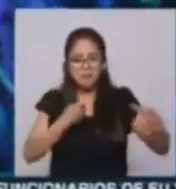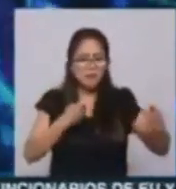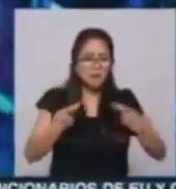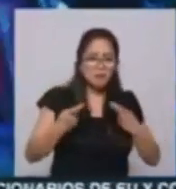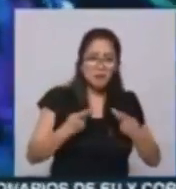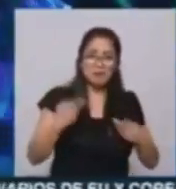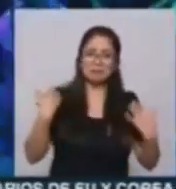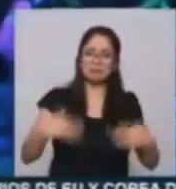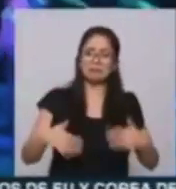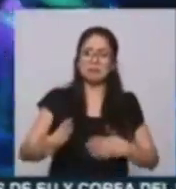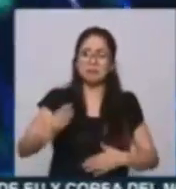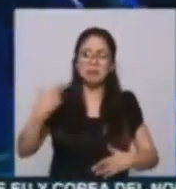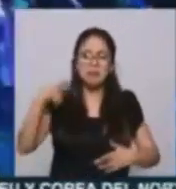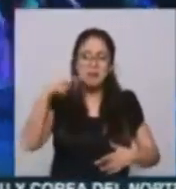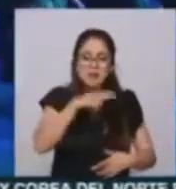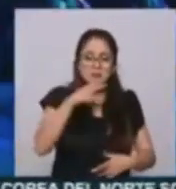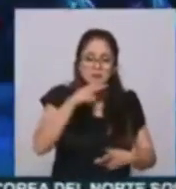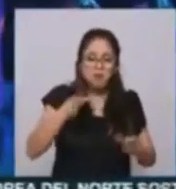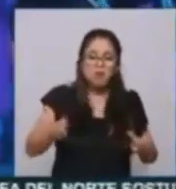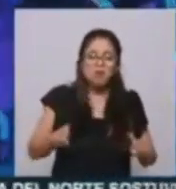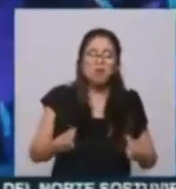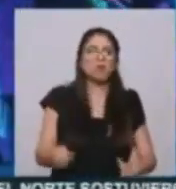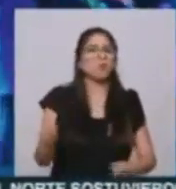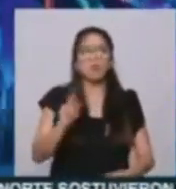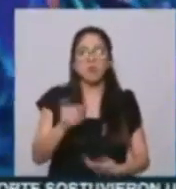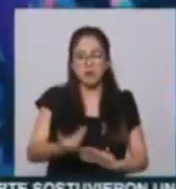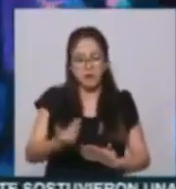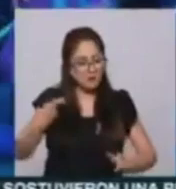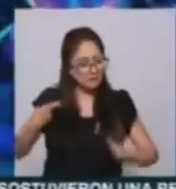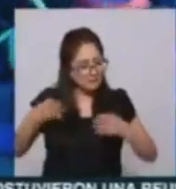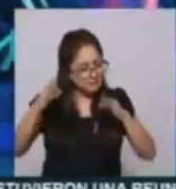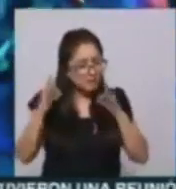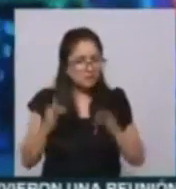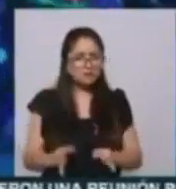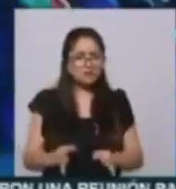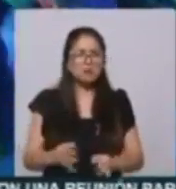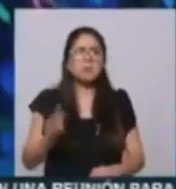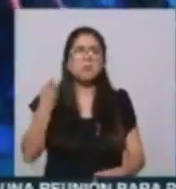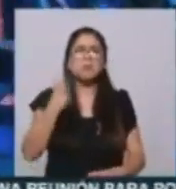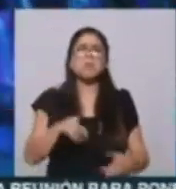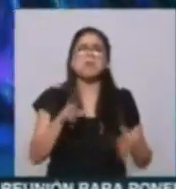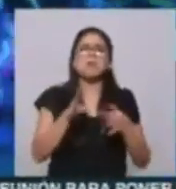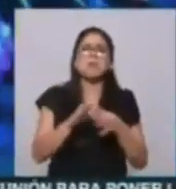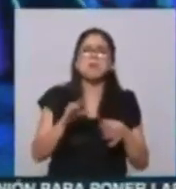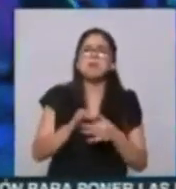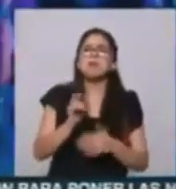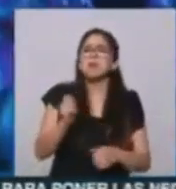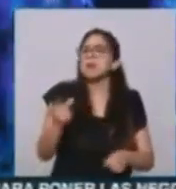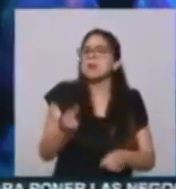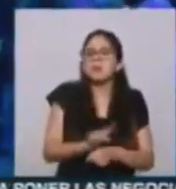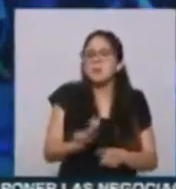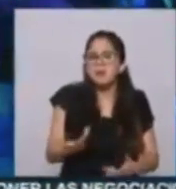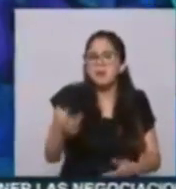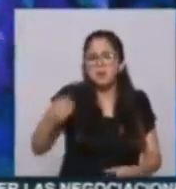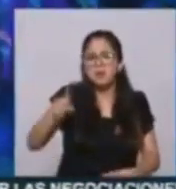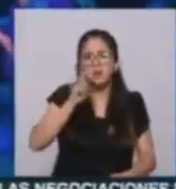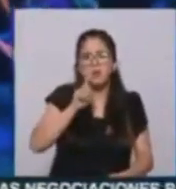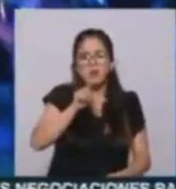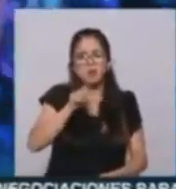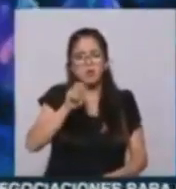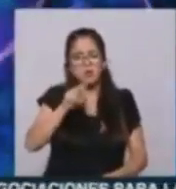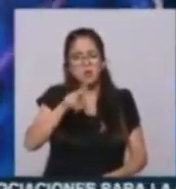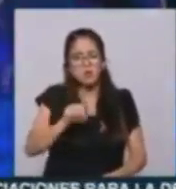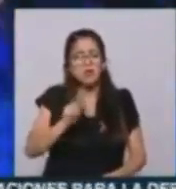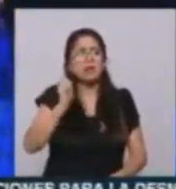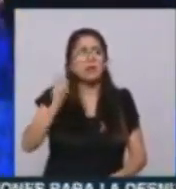que es, nos agarre, así Juan, es. de imprevisto. Ahora sí Así que es. cuéntenos un poquito más sobre la historia de Cihuacóatl. Entonces nos dice que es un